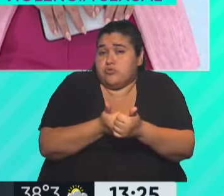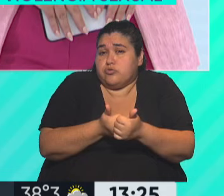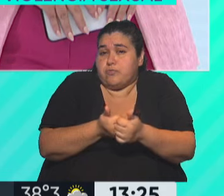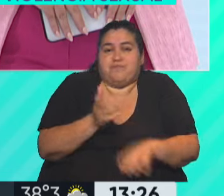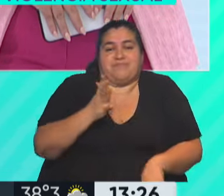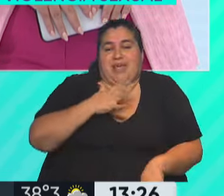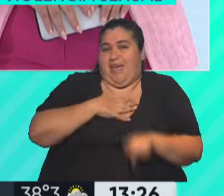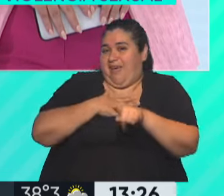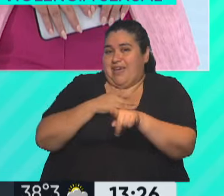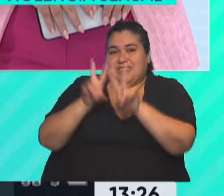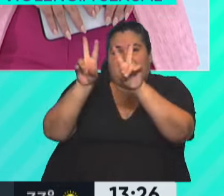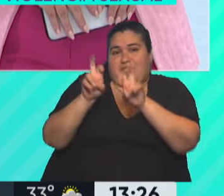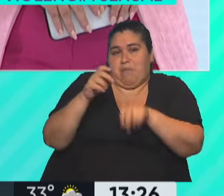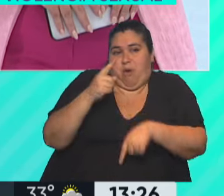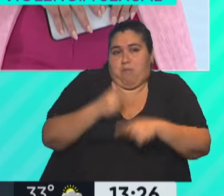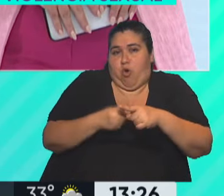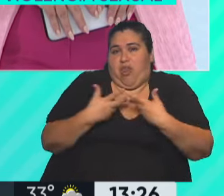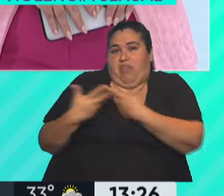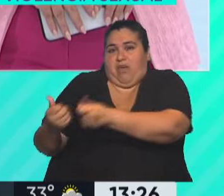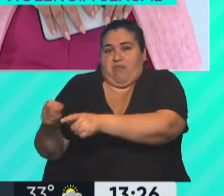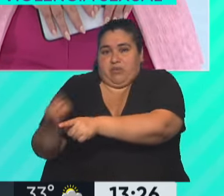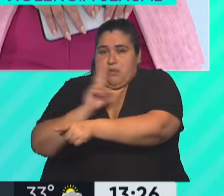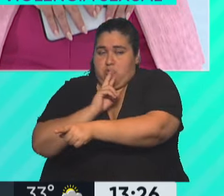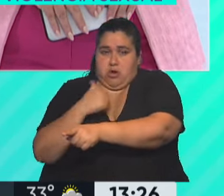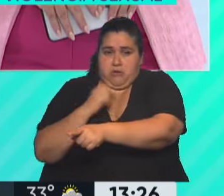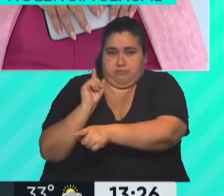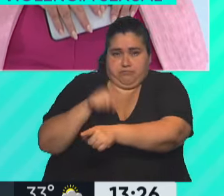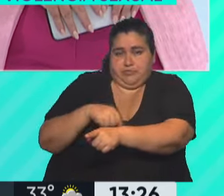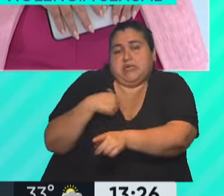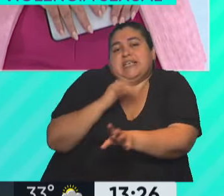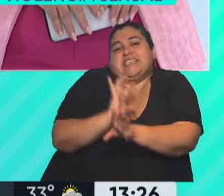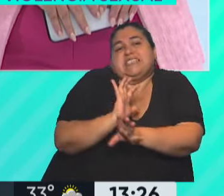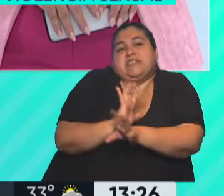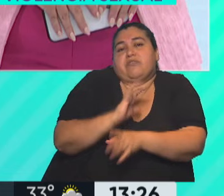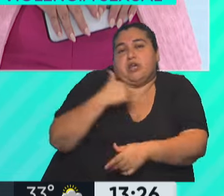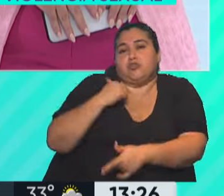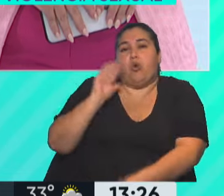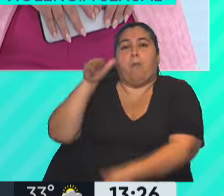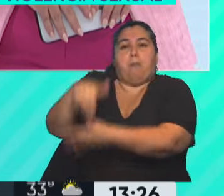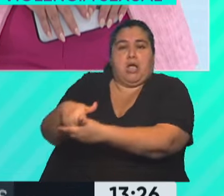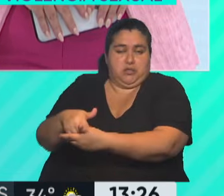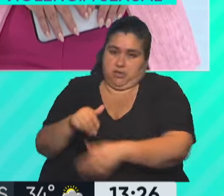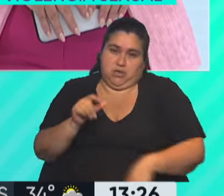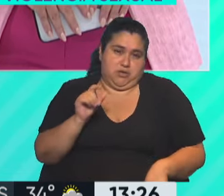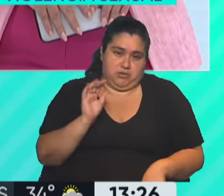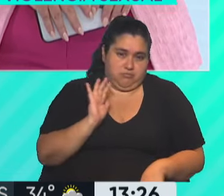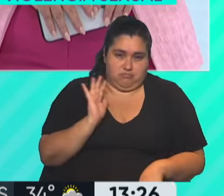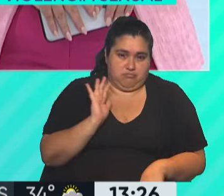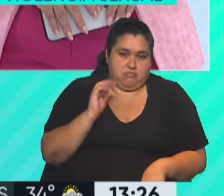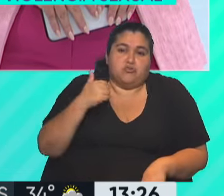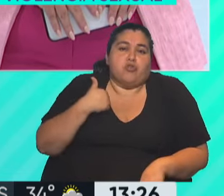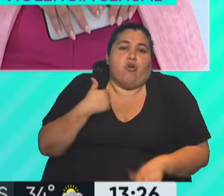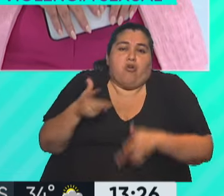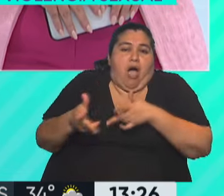de mi defensa. Eso es entrometerme a las otras defensas, los cuales